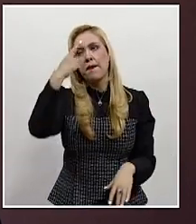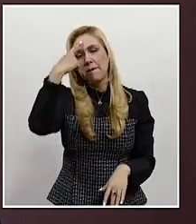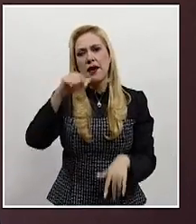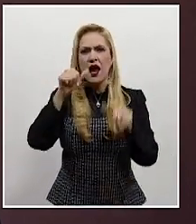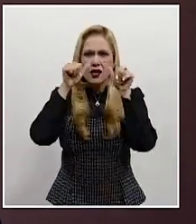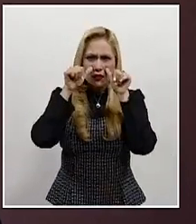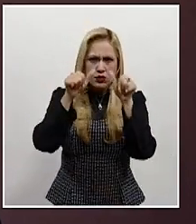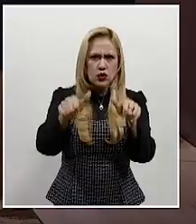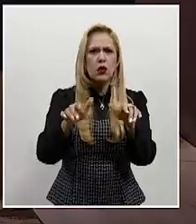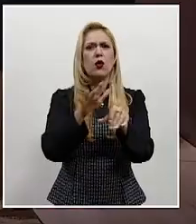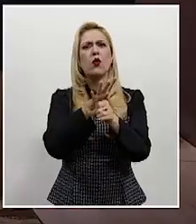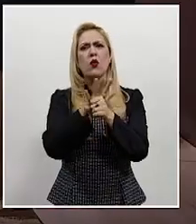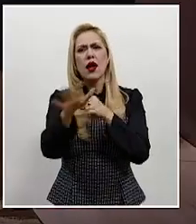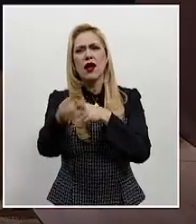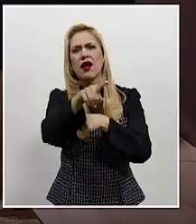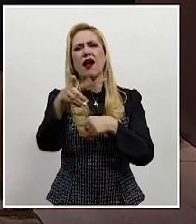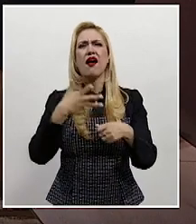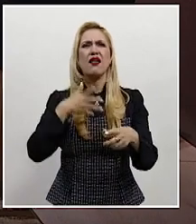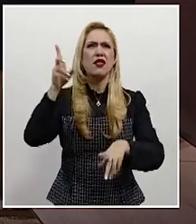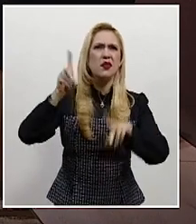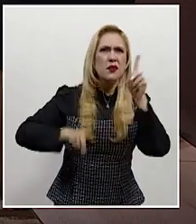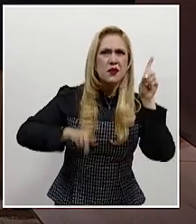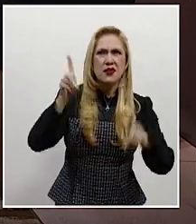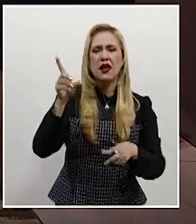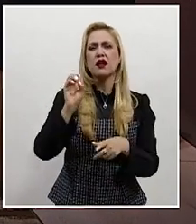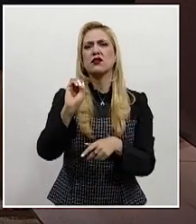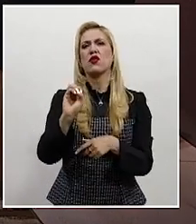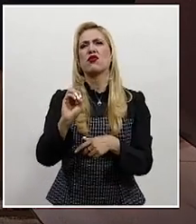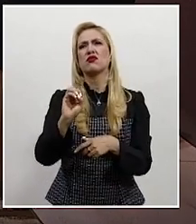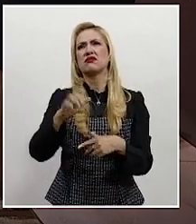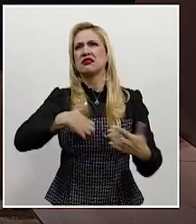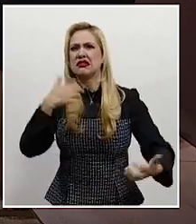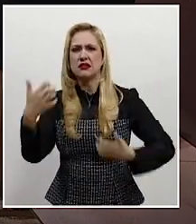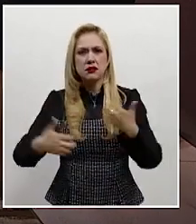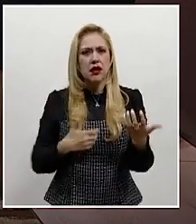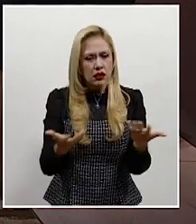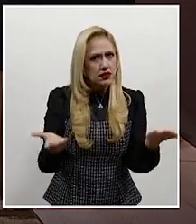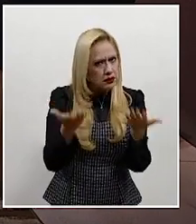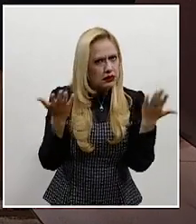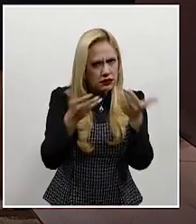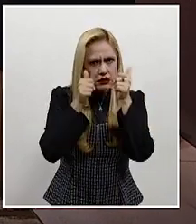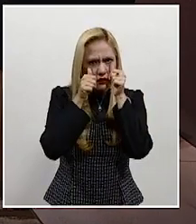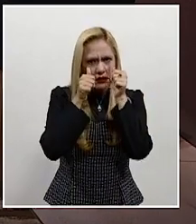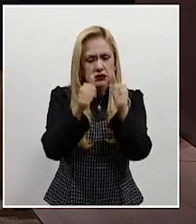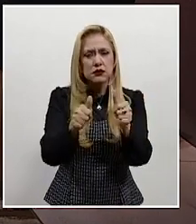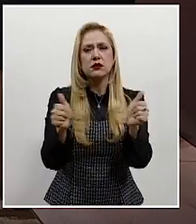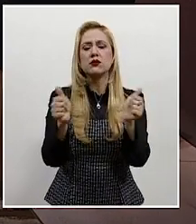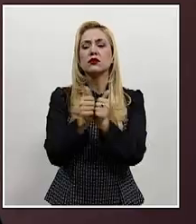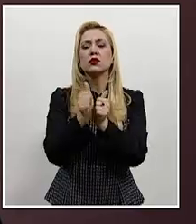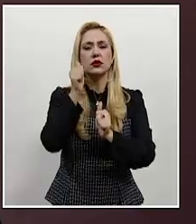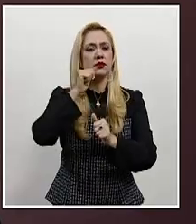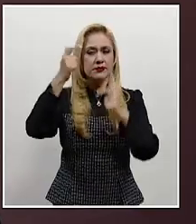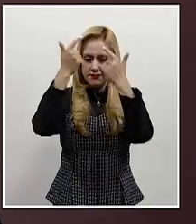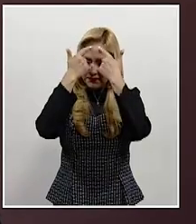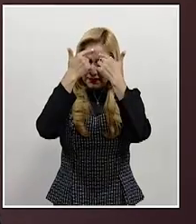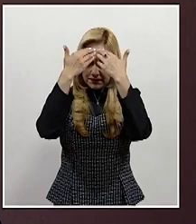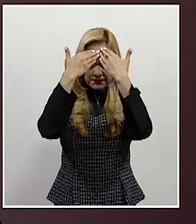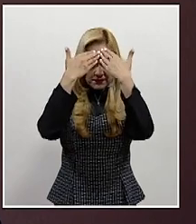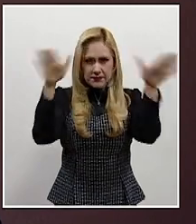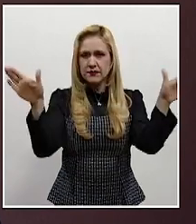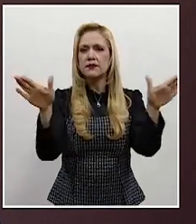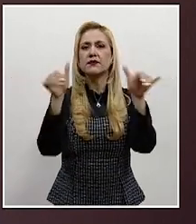son esas inquietudes, cuáles son esos reclamos y estar sobre todo con una actitud de apertura